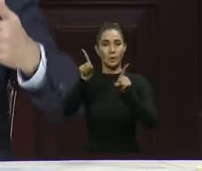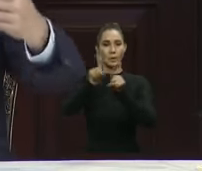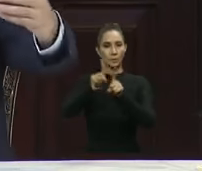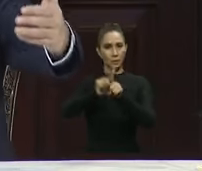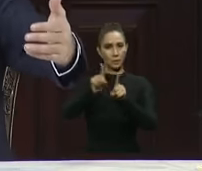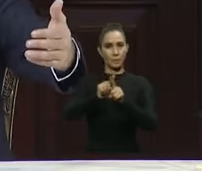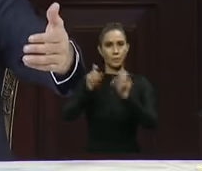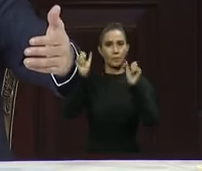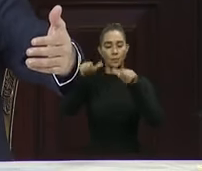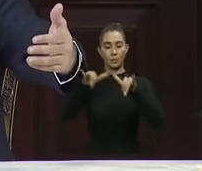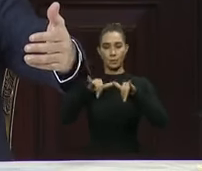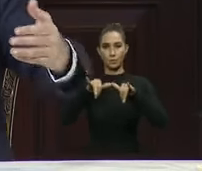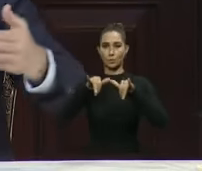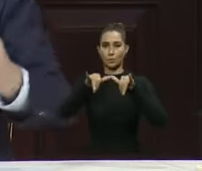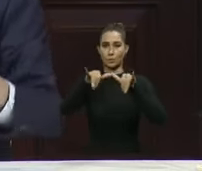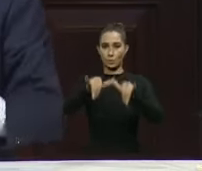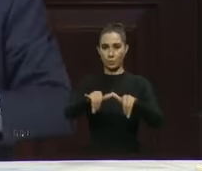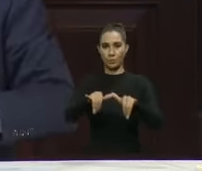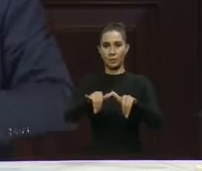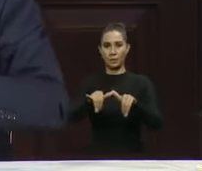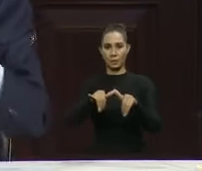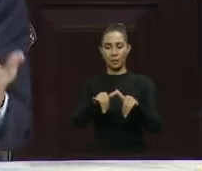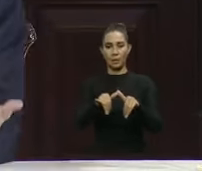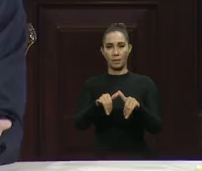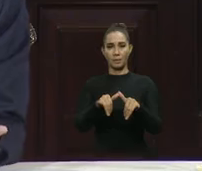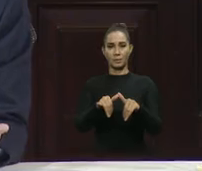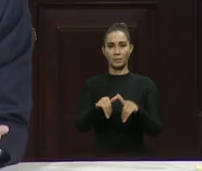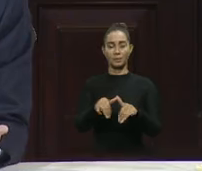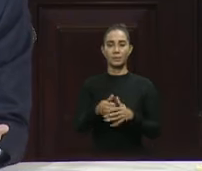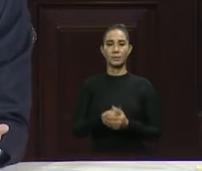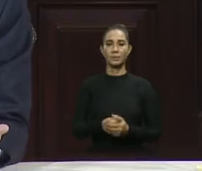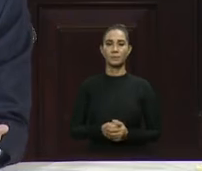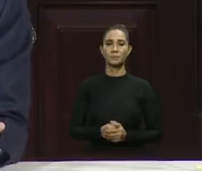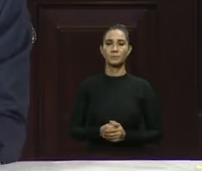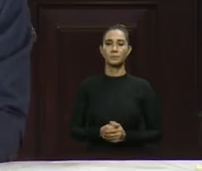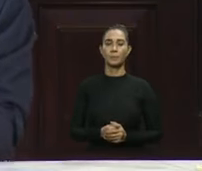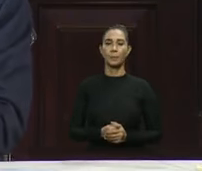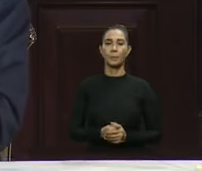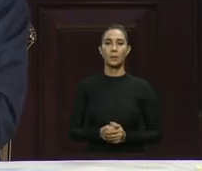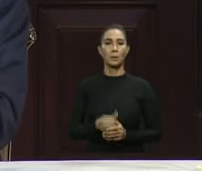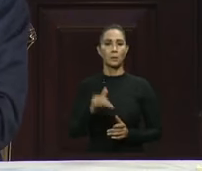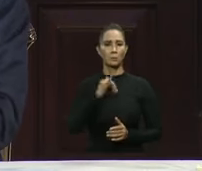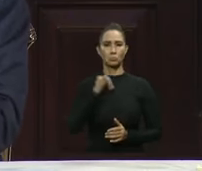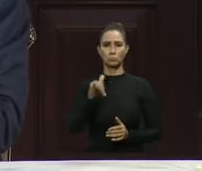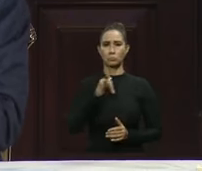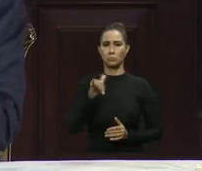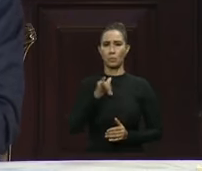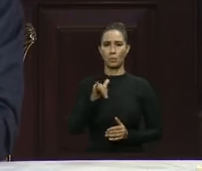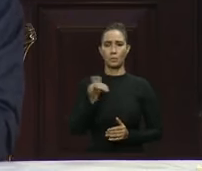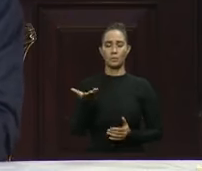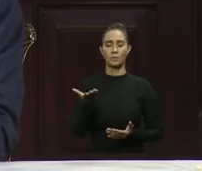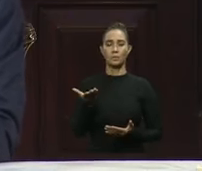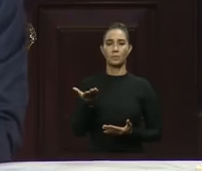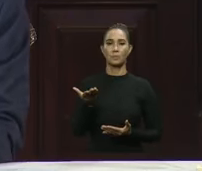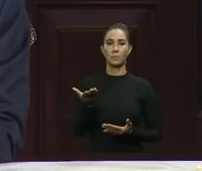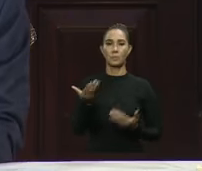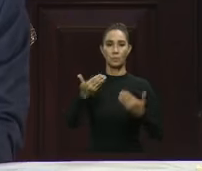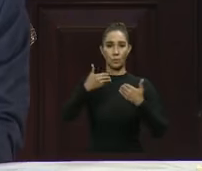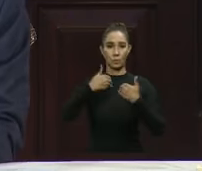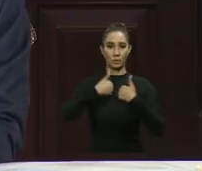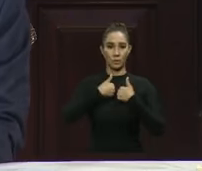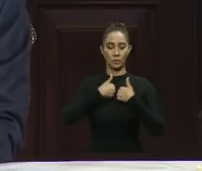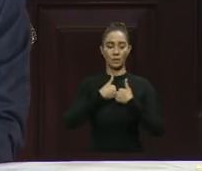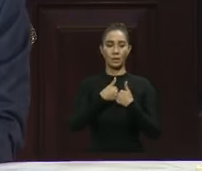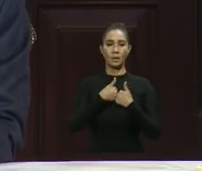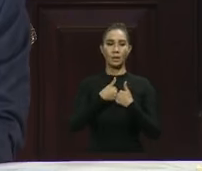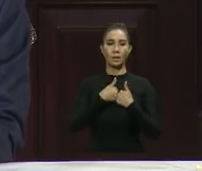a supermercados que lo están requiriendo también. Los mismos poseedores, los que